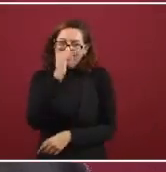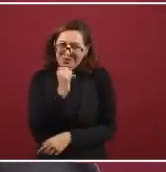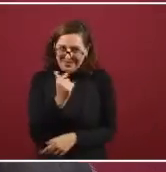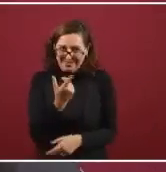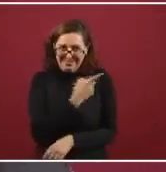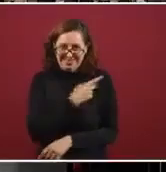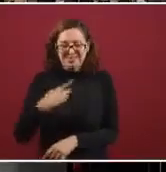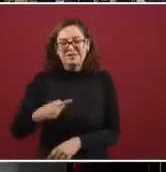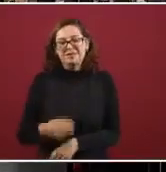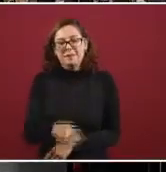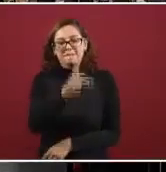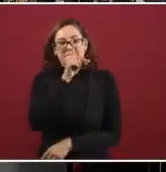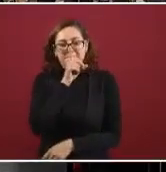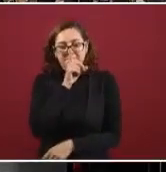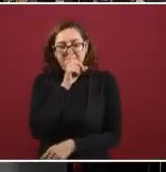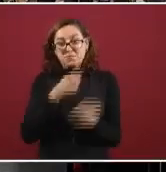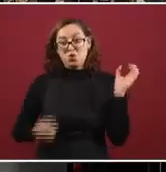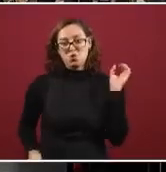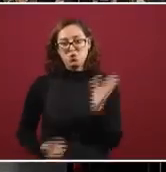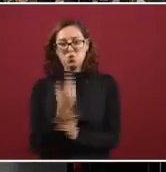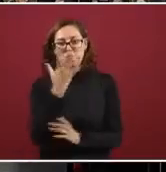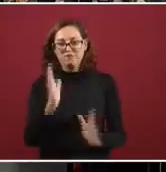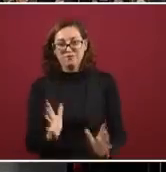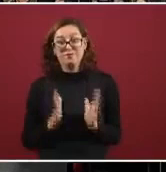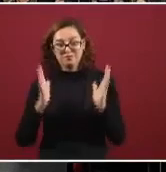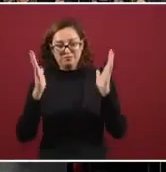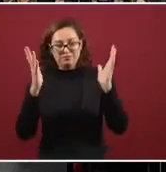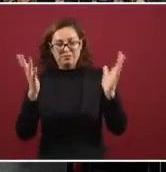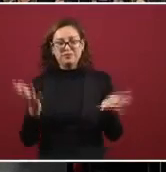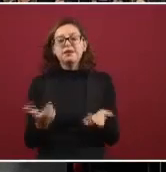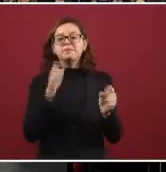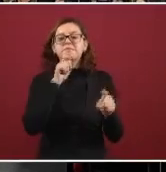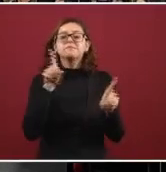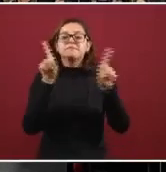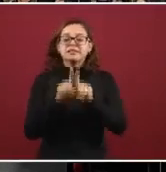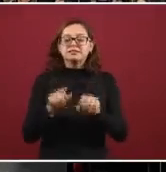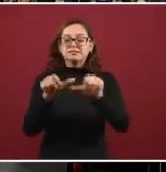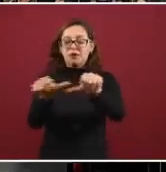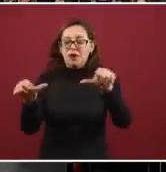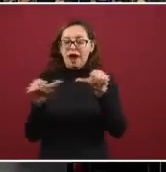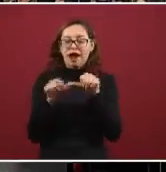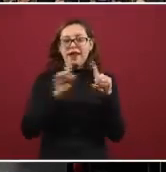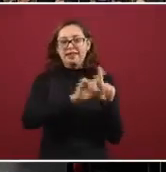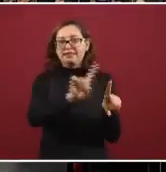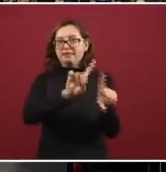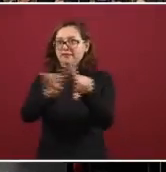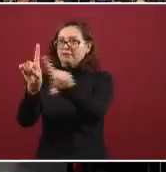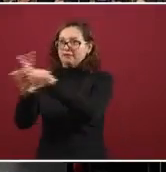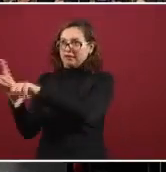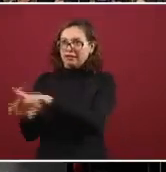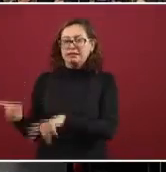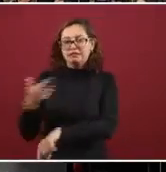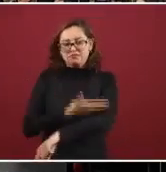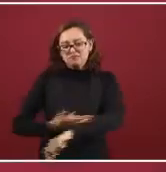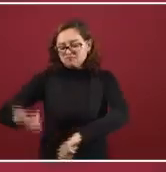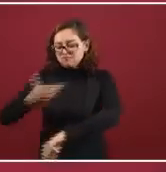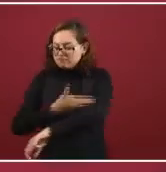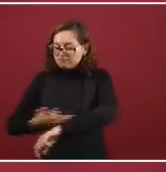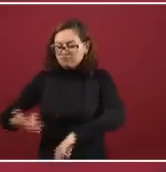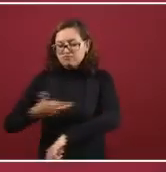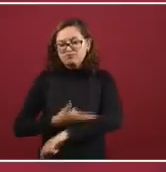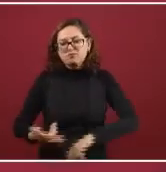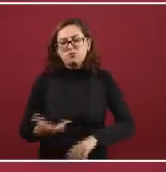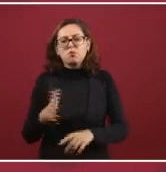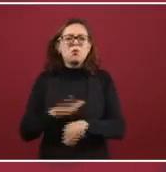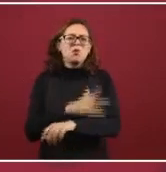que las áreas correspondientes terminen de afinar cómo se va a operar para ser lo más efectivos posible. Porque ha habido muchos operativos, es